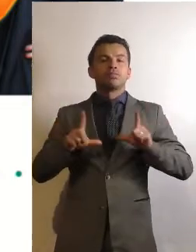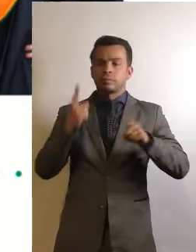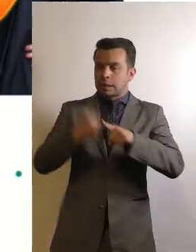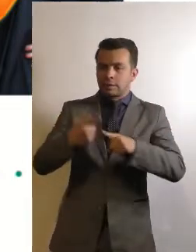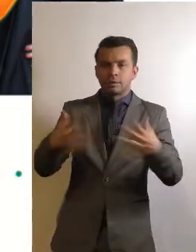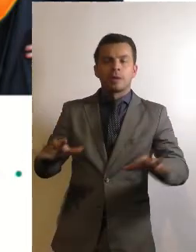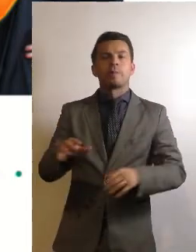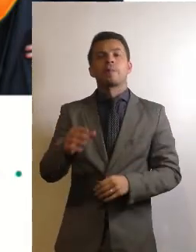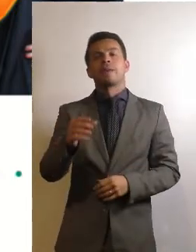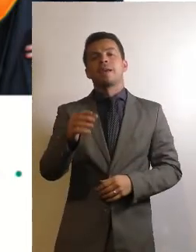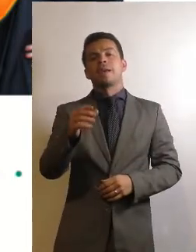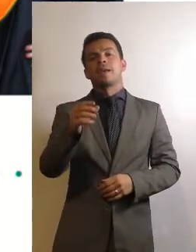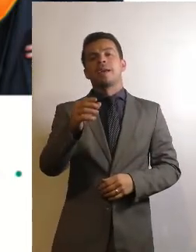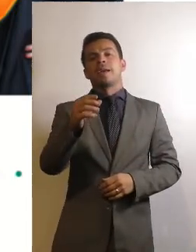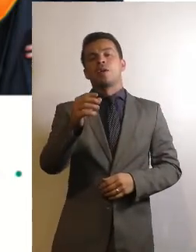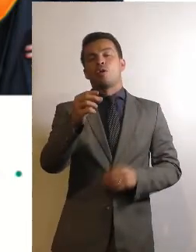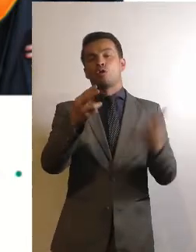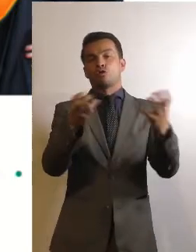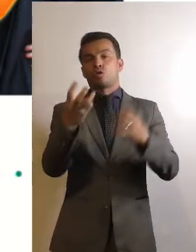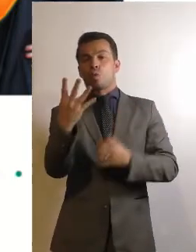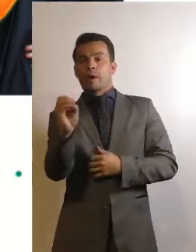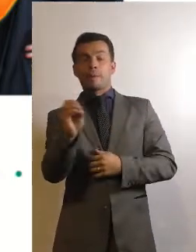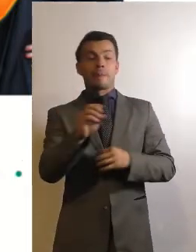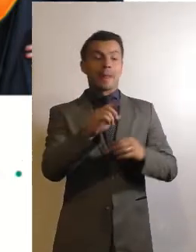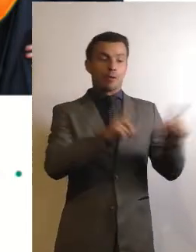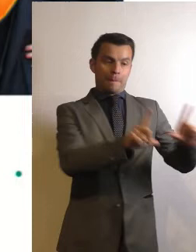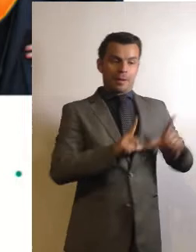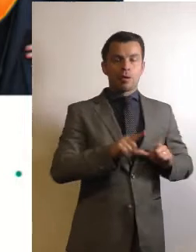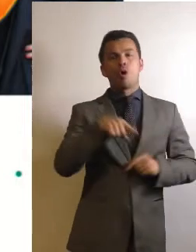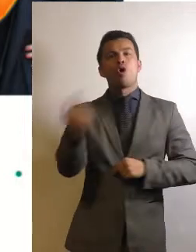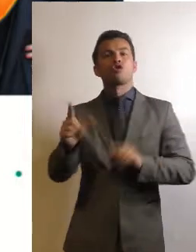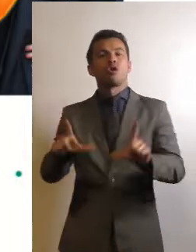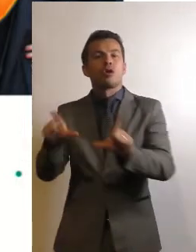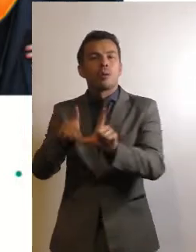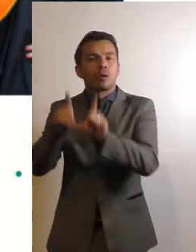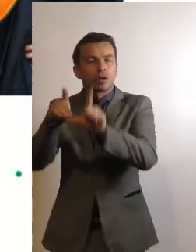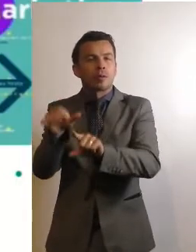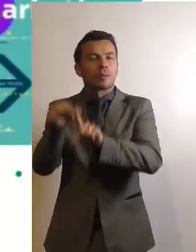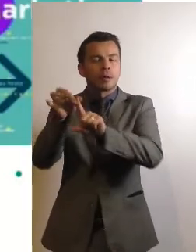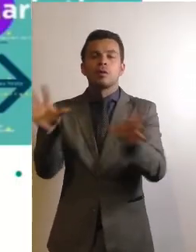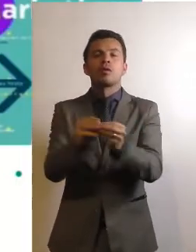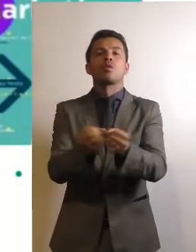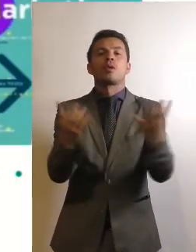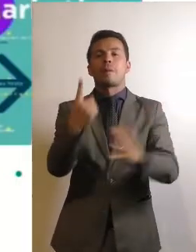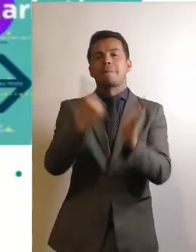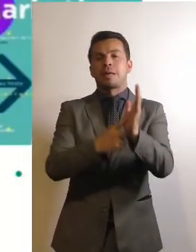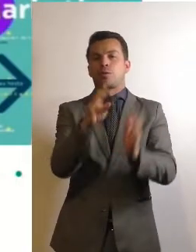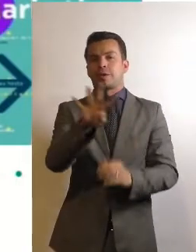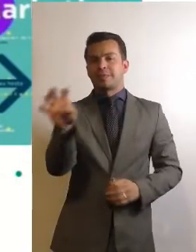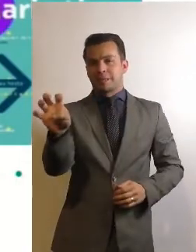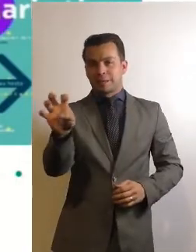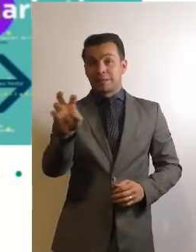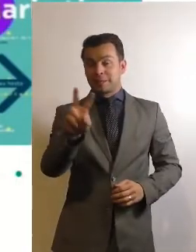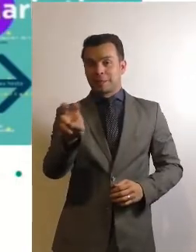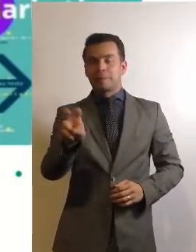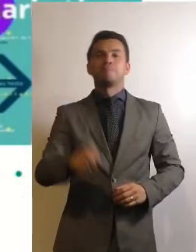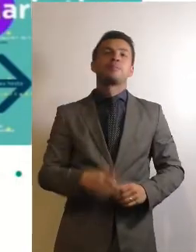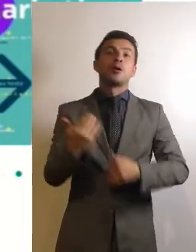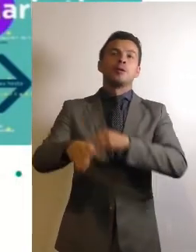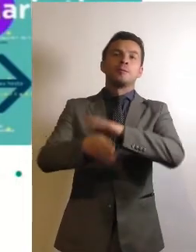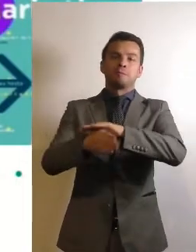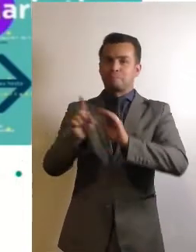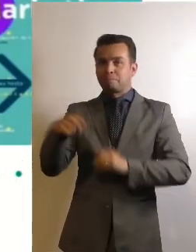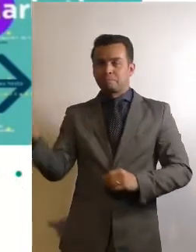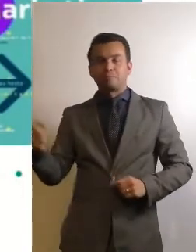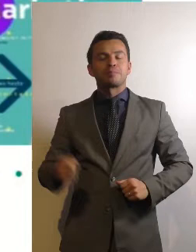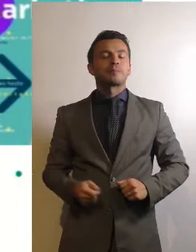940 de pregrado y de posgrados 1.047. Siguiente. Y se han